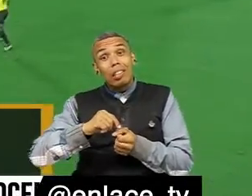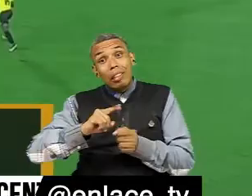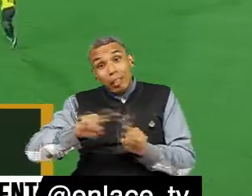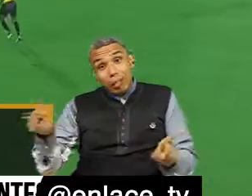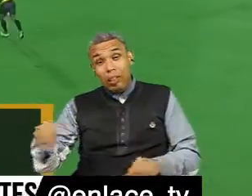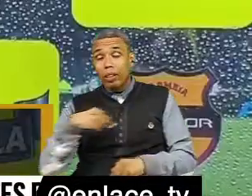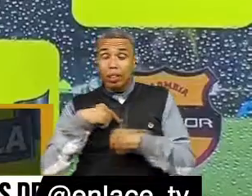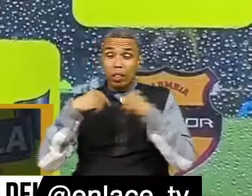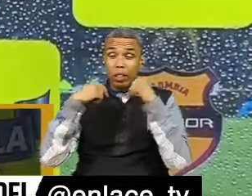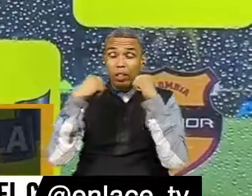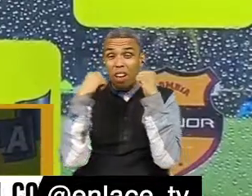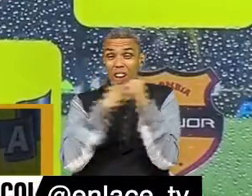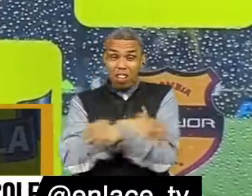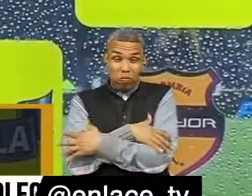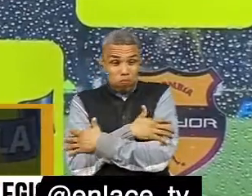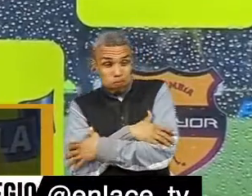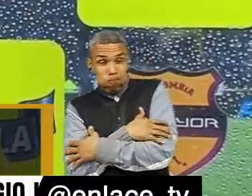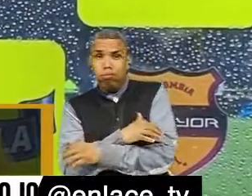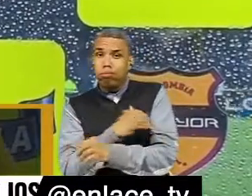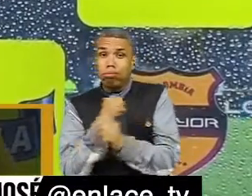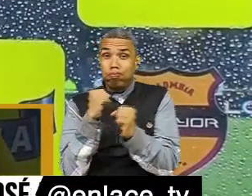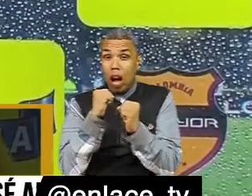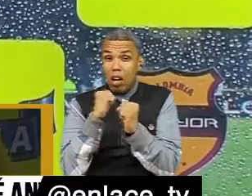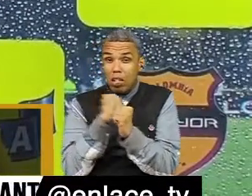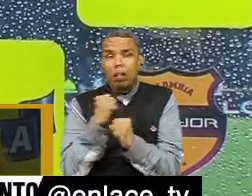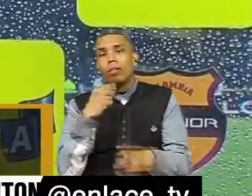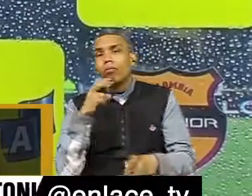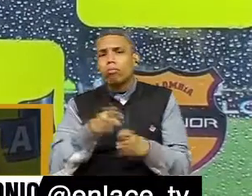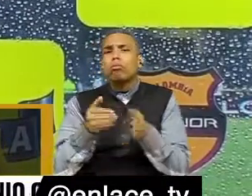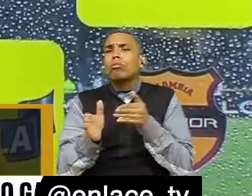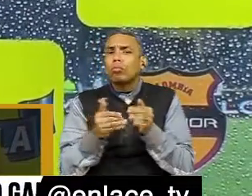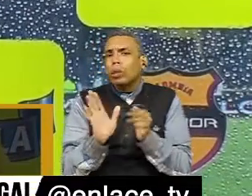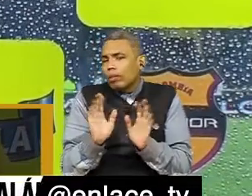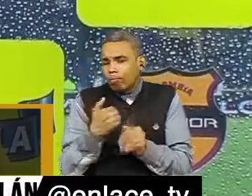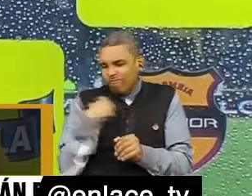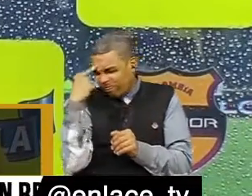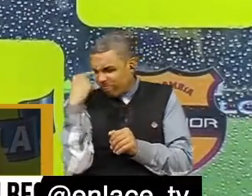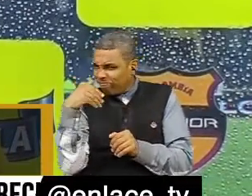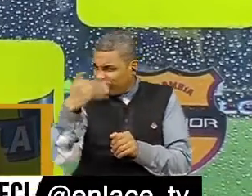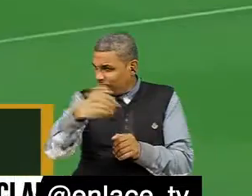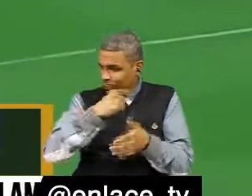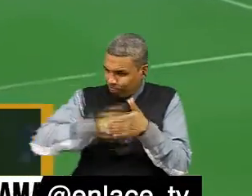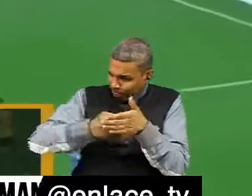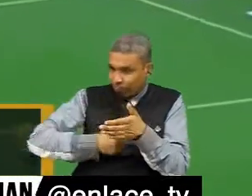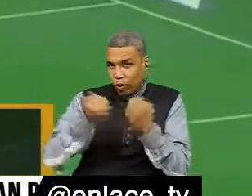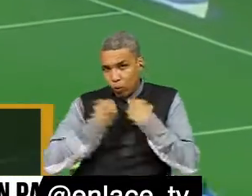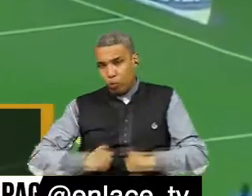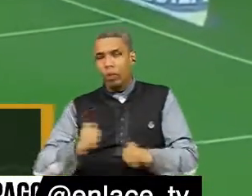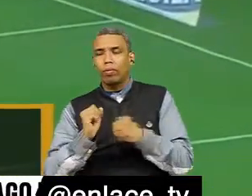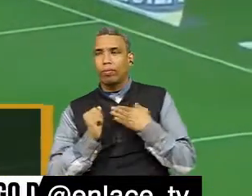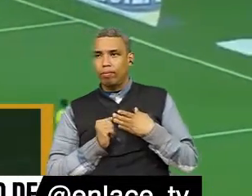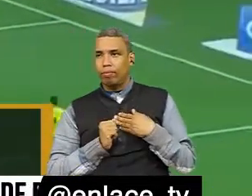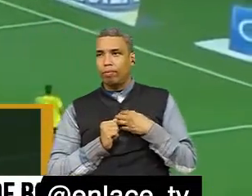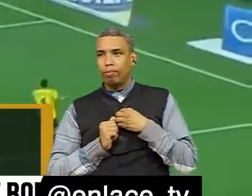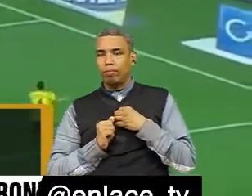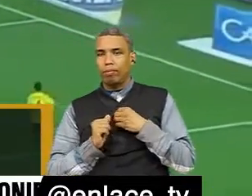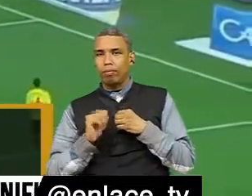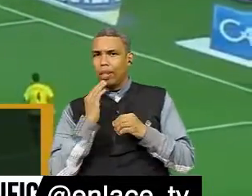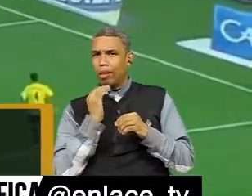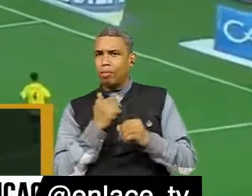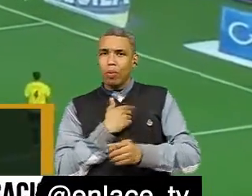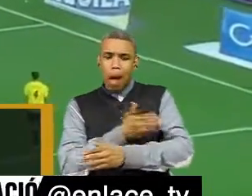cometer errores como los que estamos cometiendo y hay que concentrarse más y salir a arriesgar más como ustedes lo dicen. Todo pintaba para que el resultado final